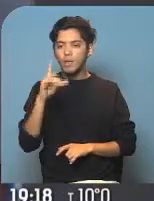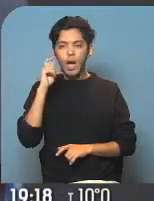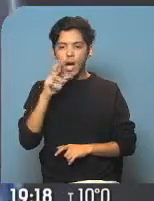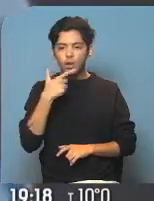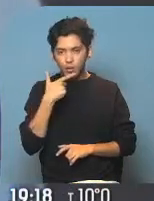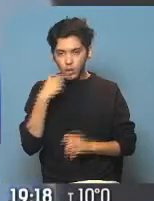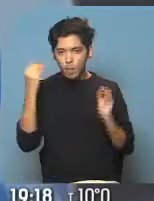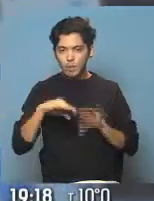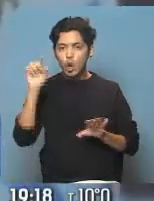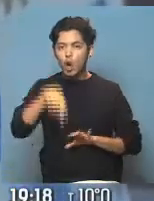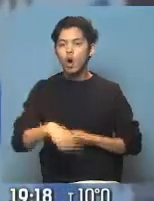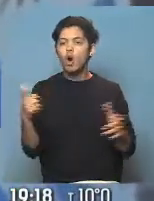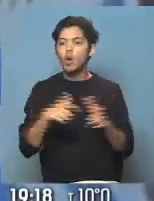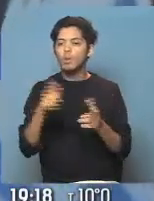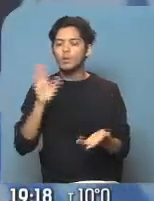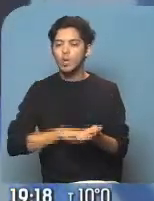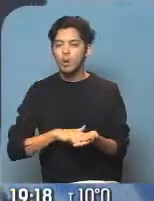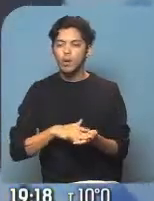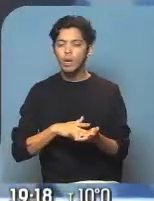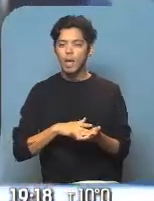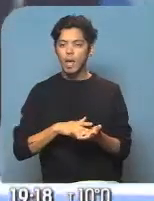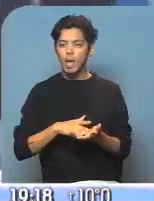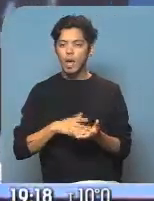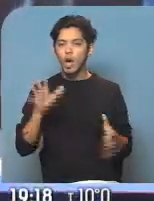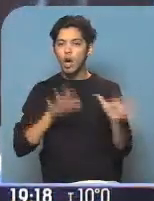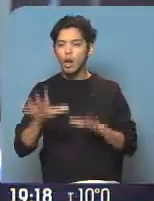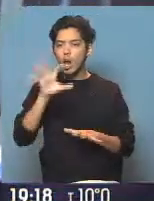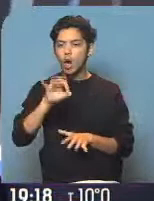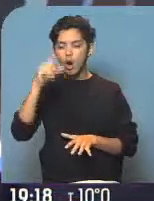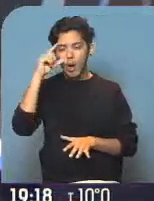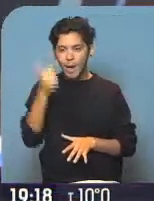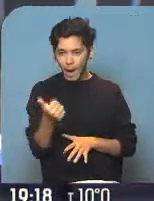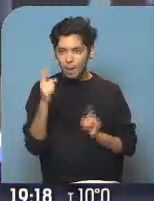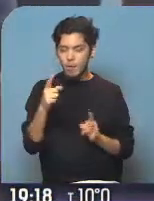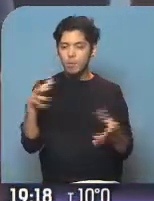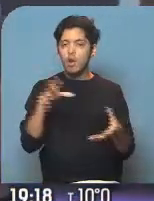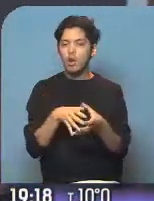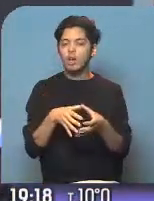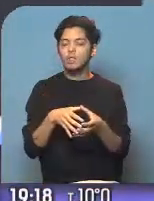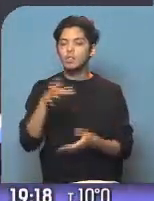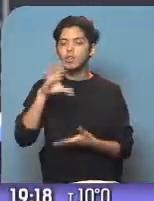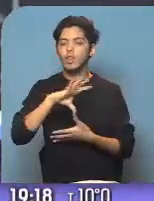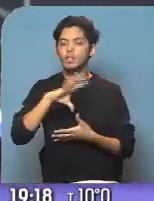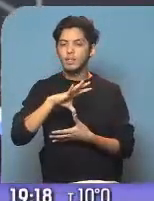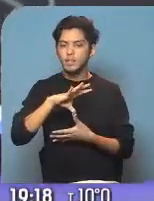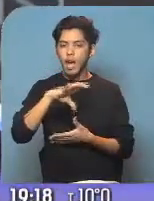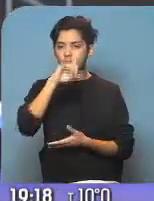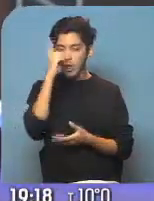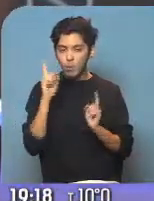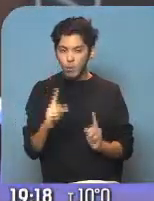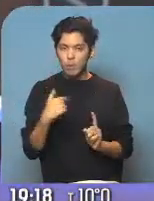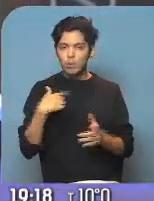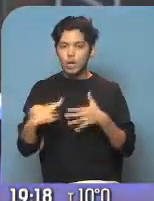Se inició hoy la Asamblea de la Organización de los Estados Americanos, la OEA, con un fuerte debate sobre la situación que vive